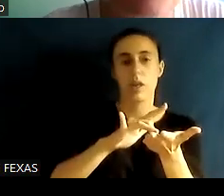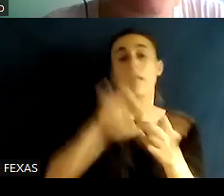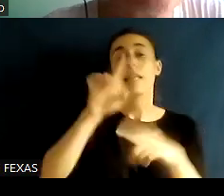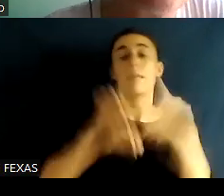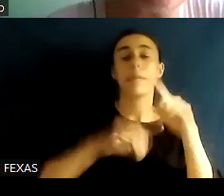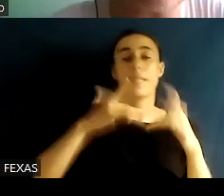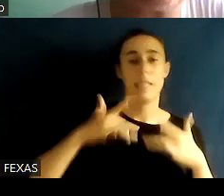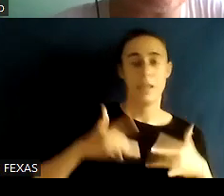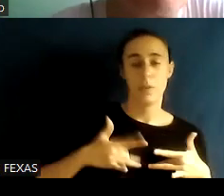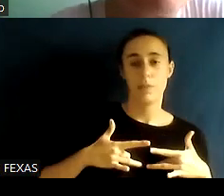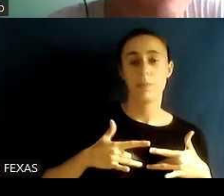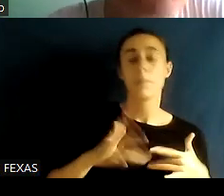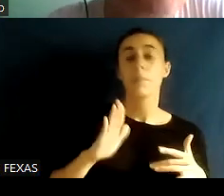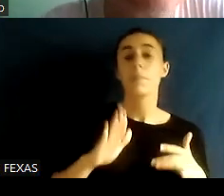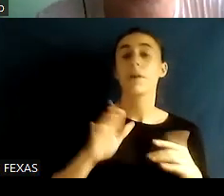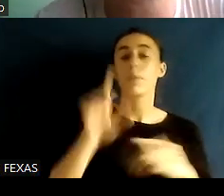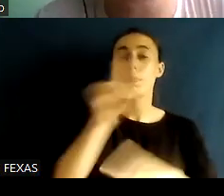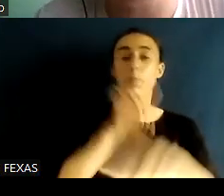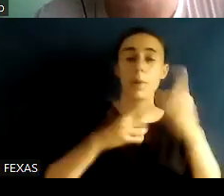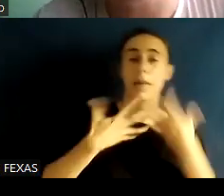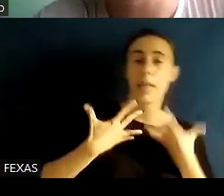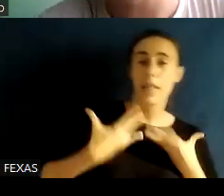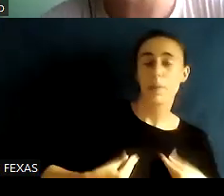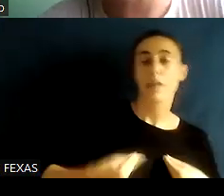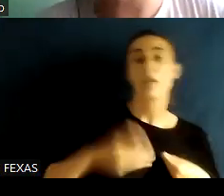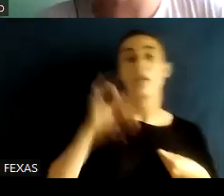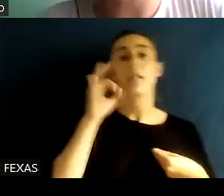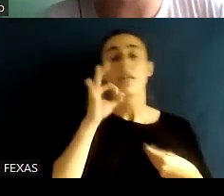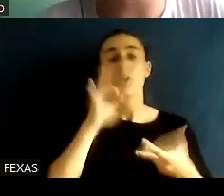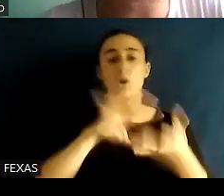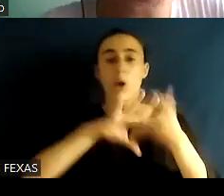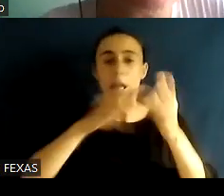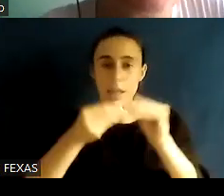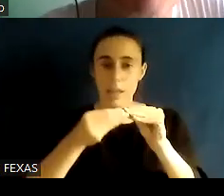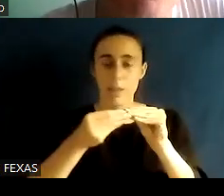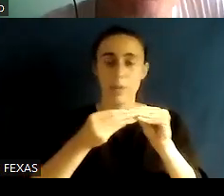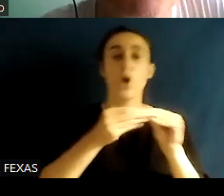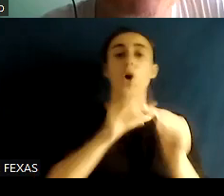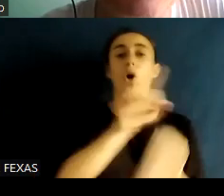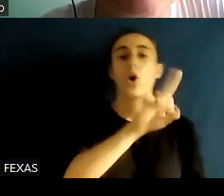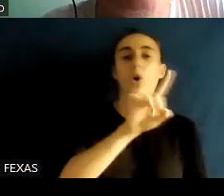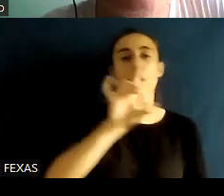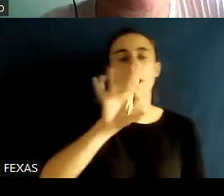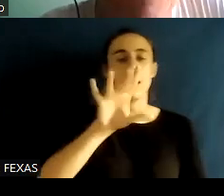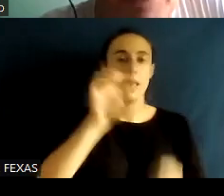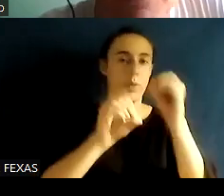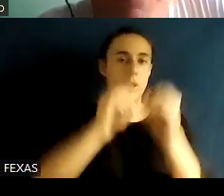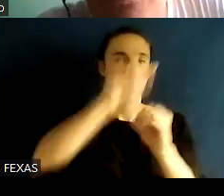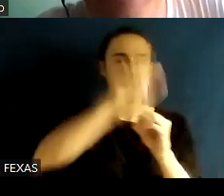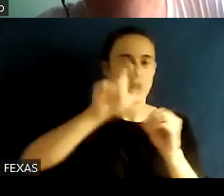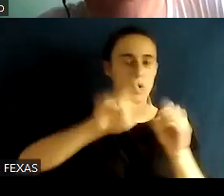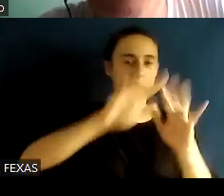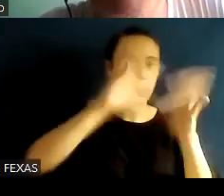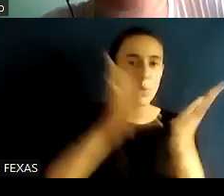síndromes depresivos o trastornos adaptativos entre un 11 y un 15% de la población mundial. Es más frecuente